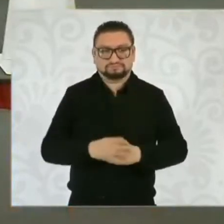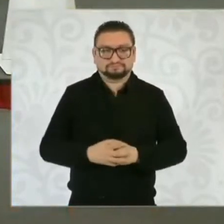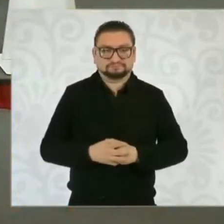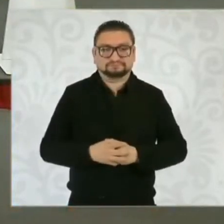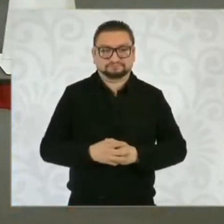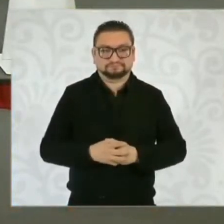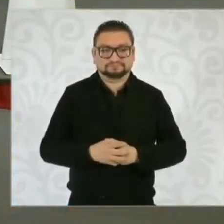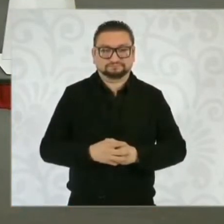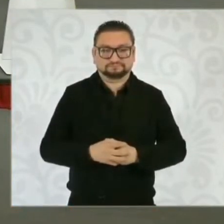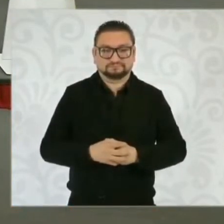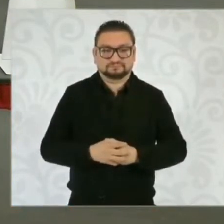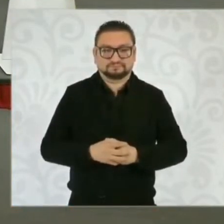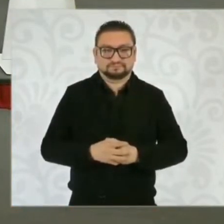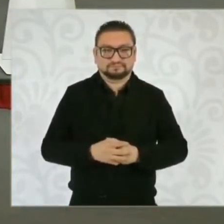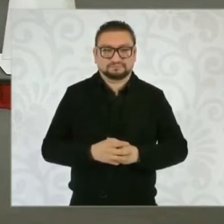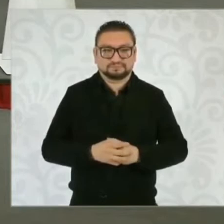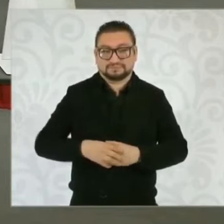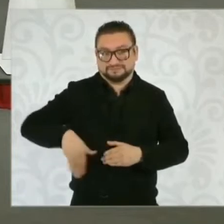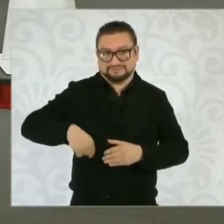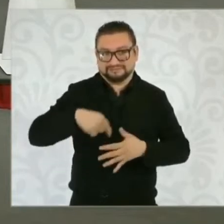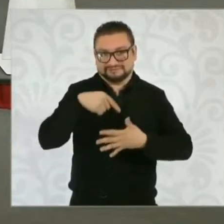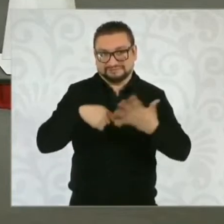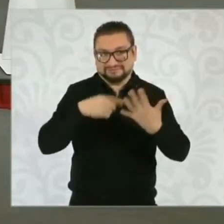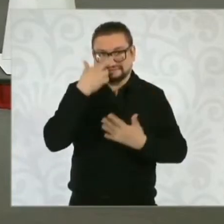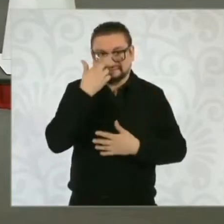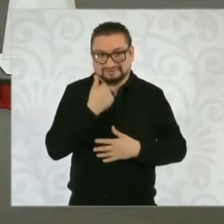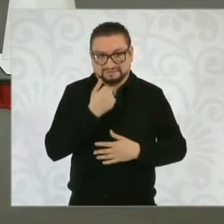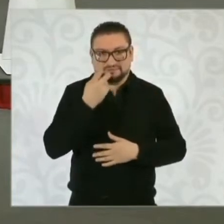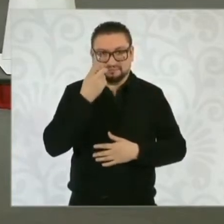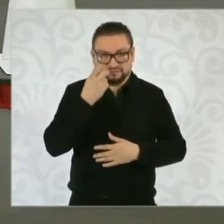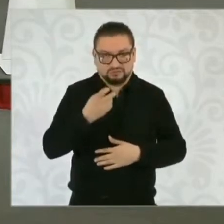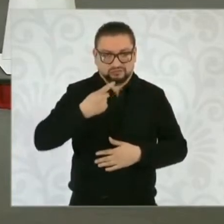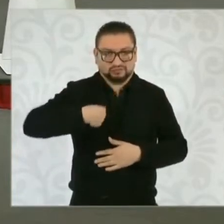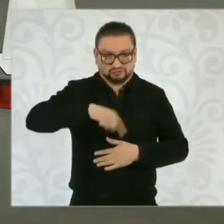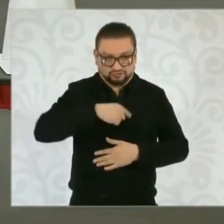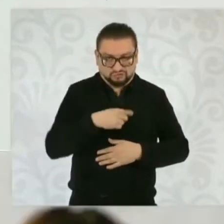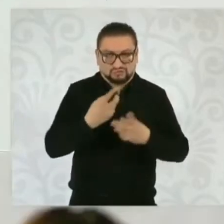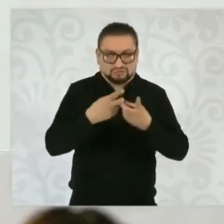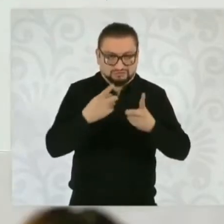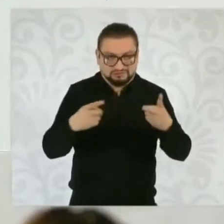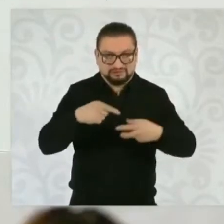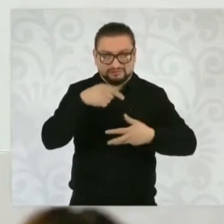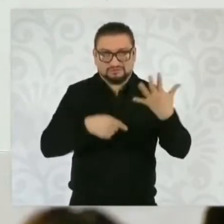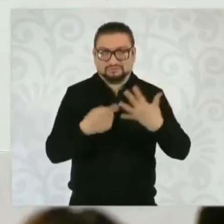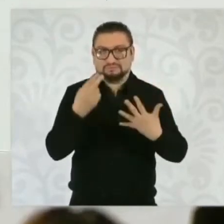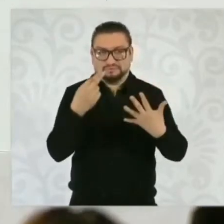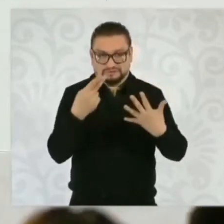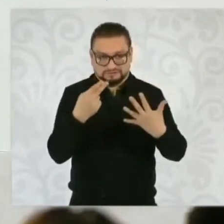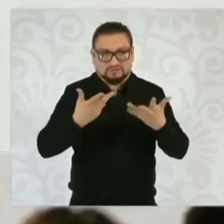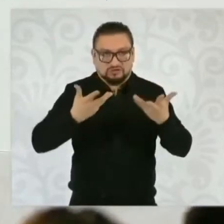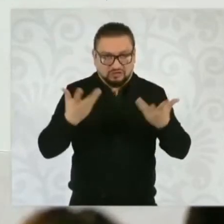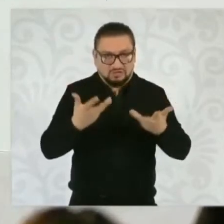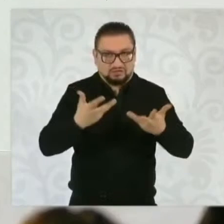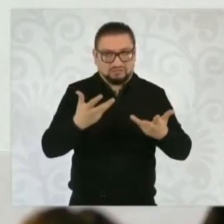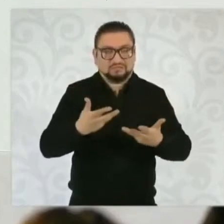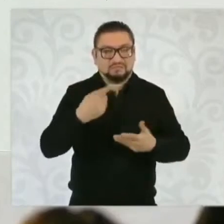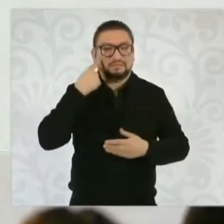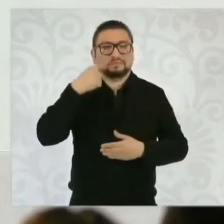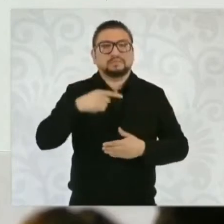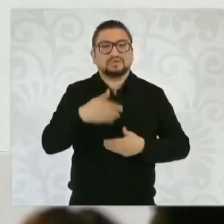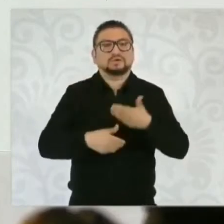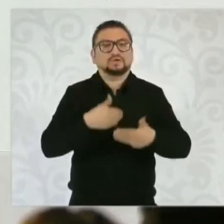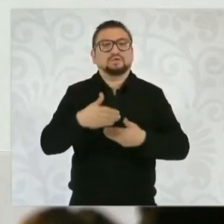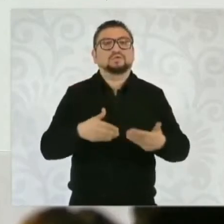Adelante. Por las razones expuestas, estamos desarrollando estas 25 acciones que se rigen por ejes